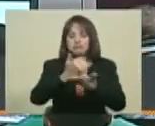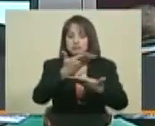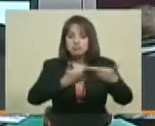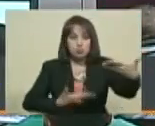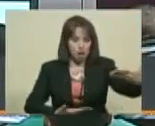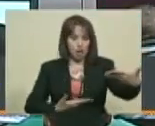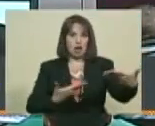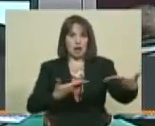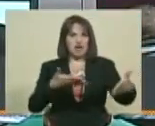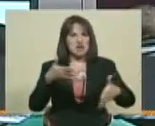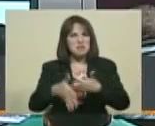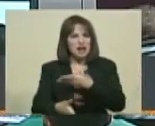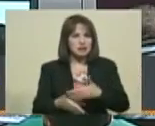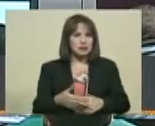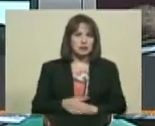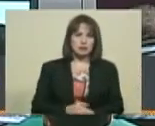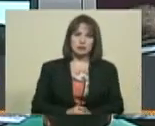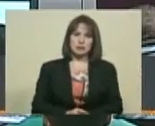sin lugar a dudas,